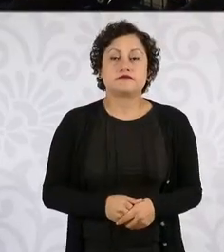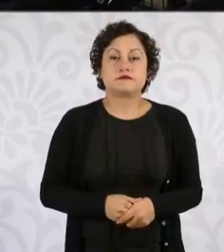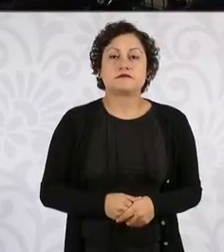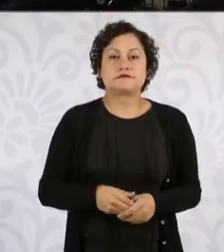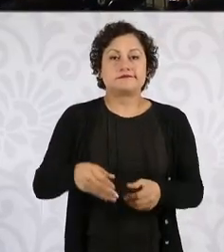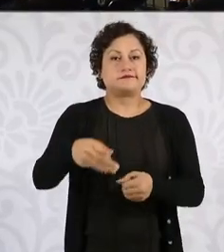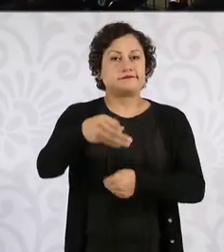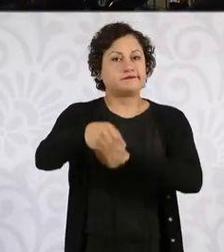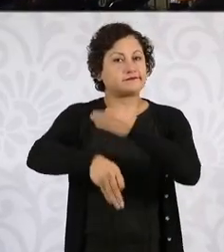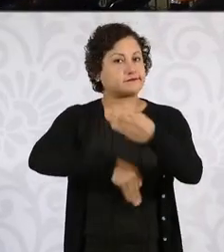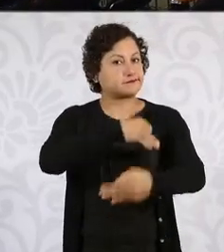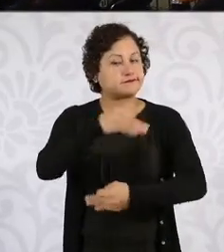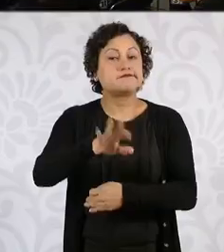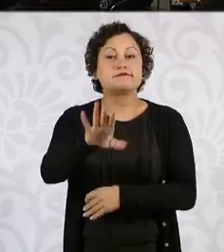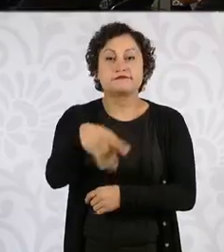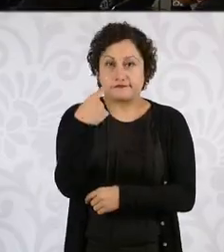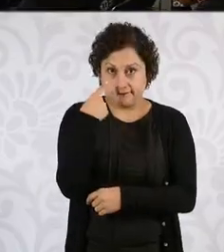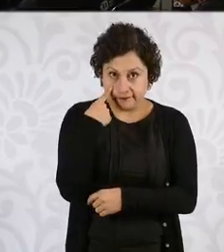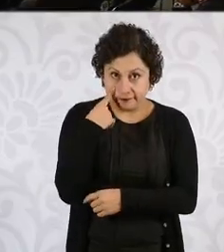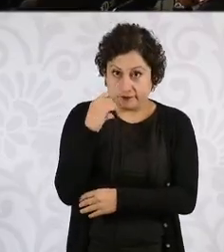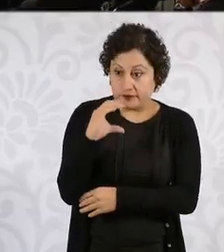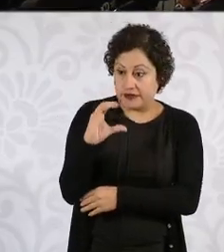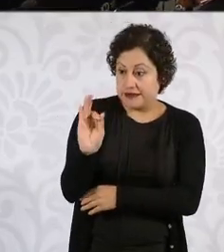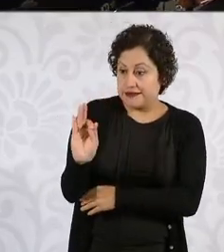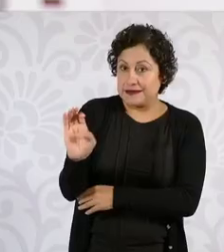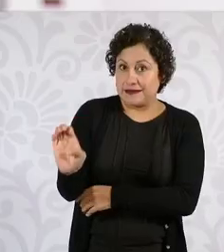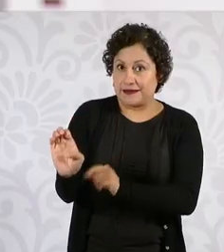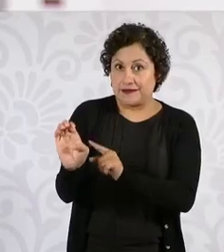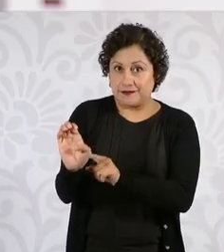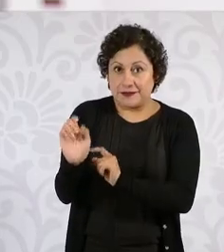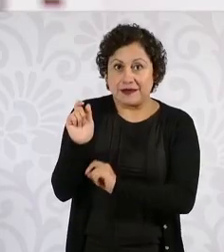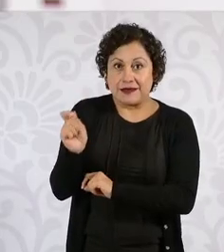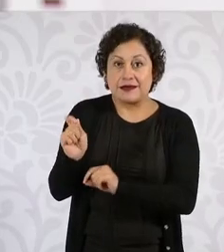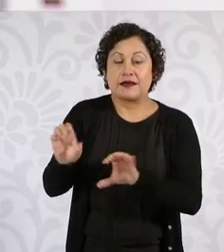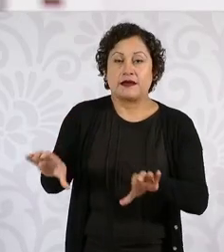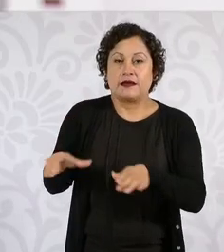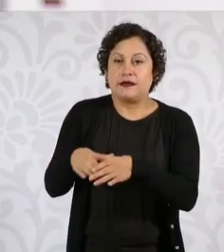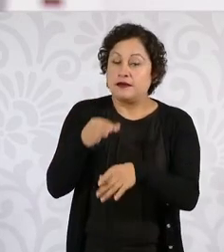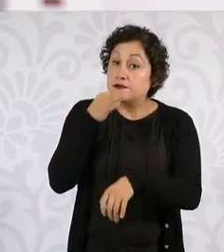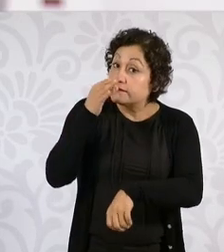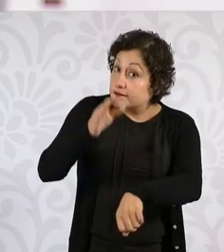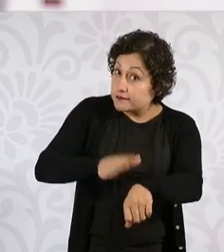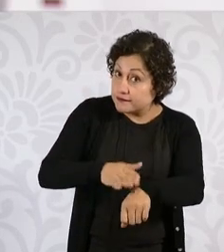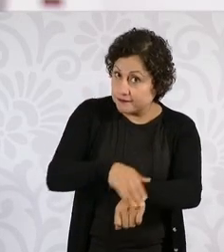Todo. Miren, CFE, a partir del, fíjense nada más,